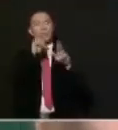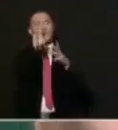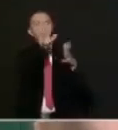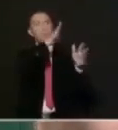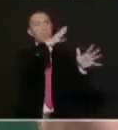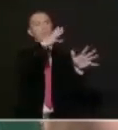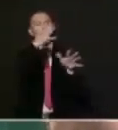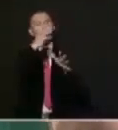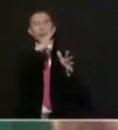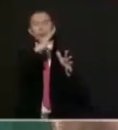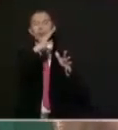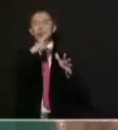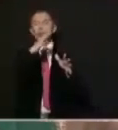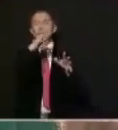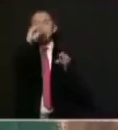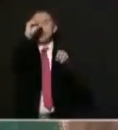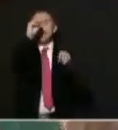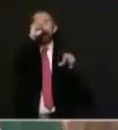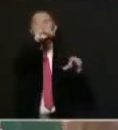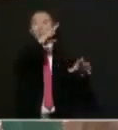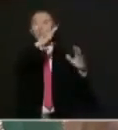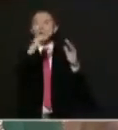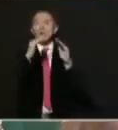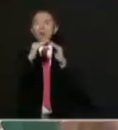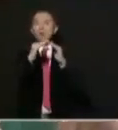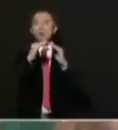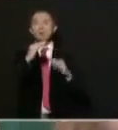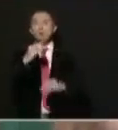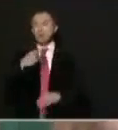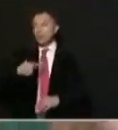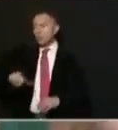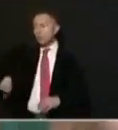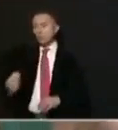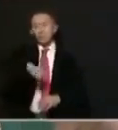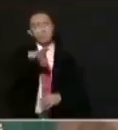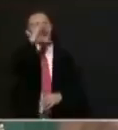casa de la luz, con amor te saludamos